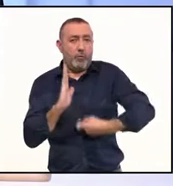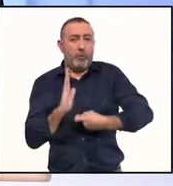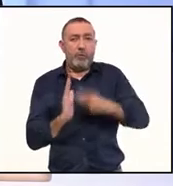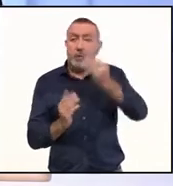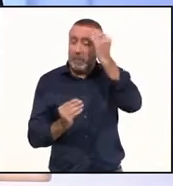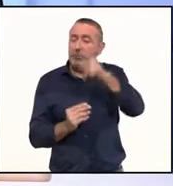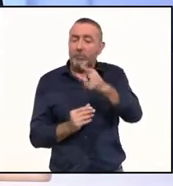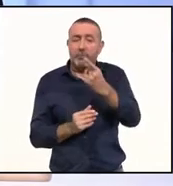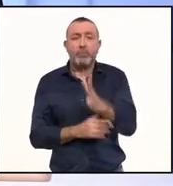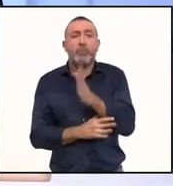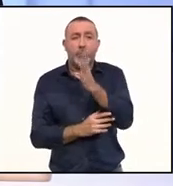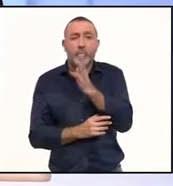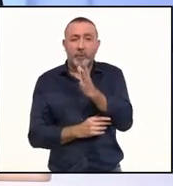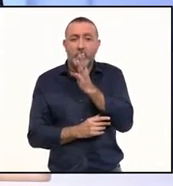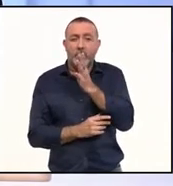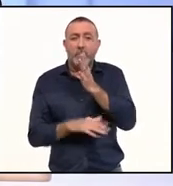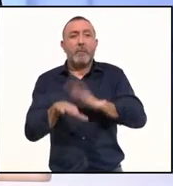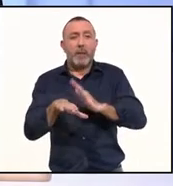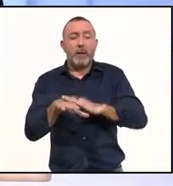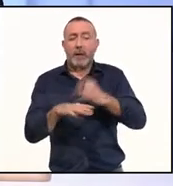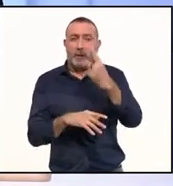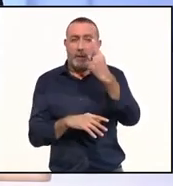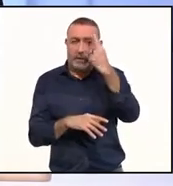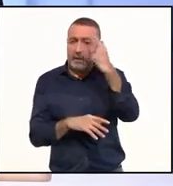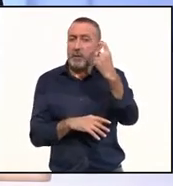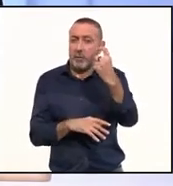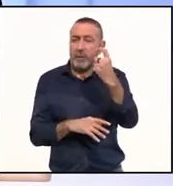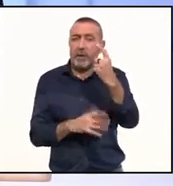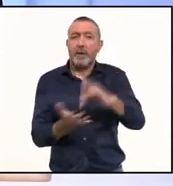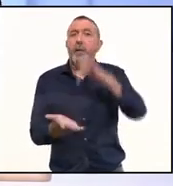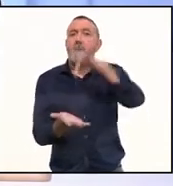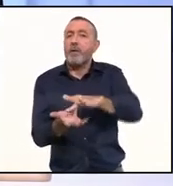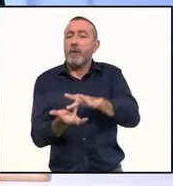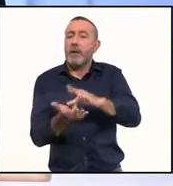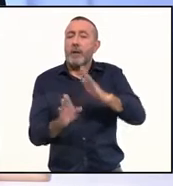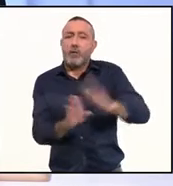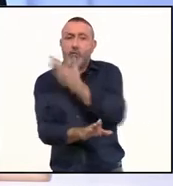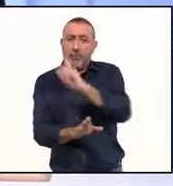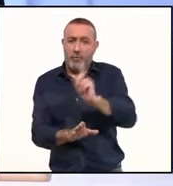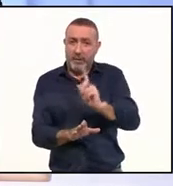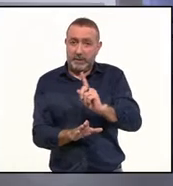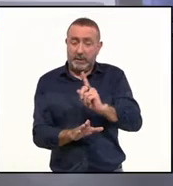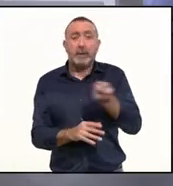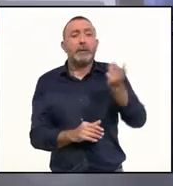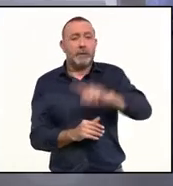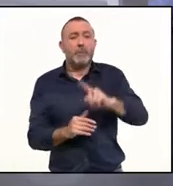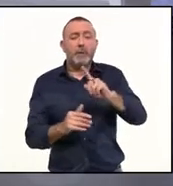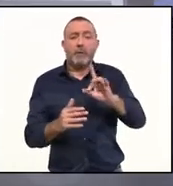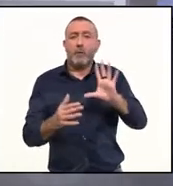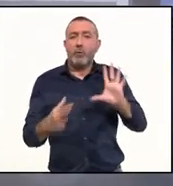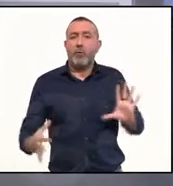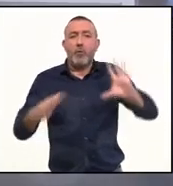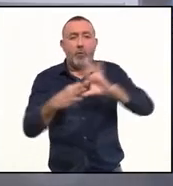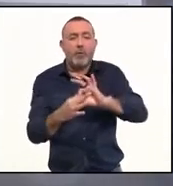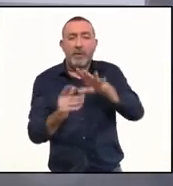un motivo para que se recuerde y se y este día no pase desapercibido y además se une con una corriente que